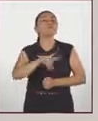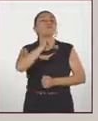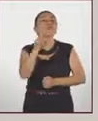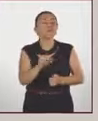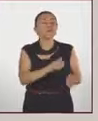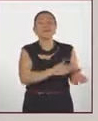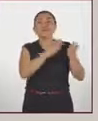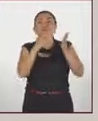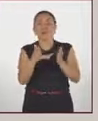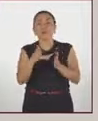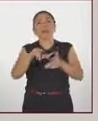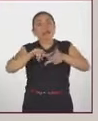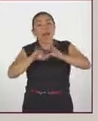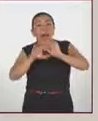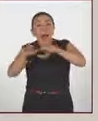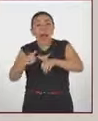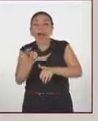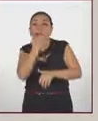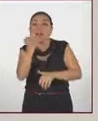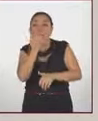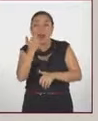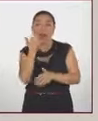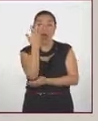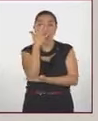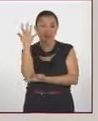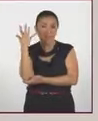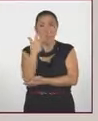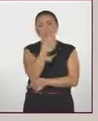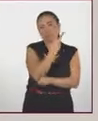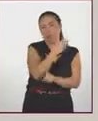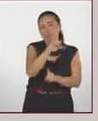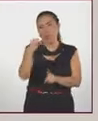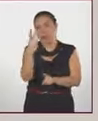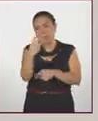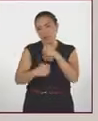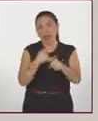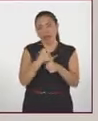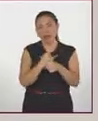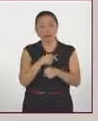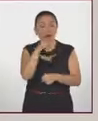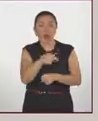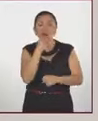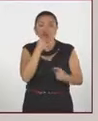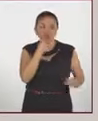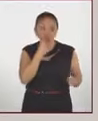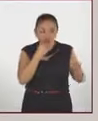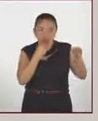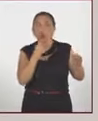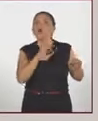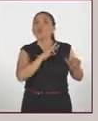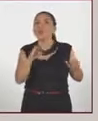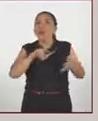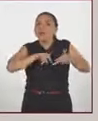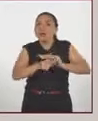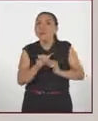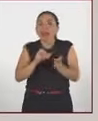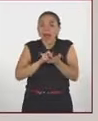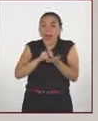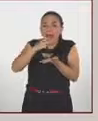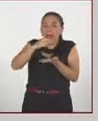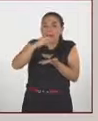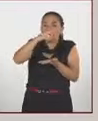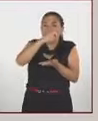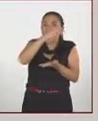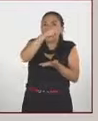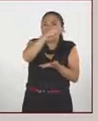a la etapa preescolar, 2 a 3 años, donde el bebé es capaz de subir escaleras e incluso hacia